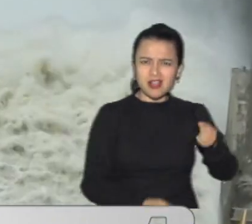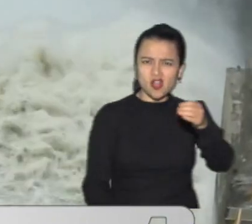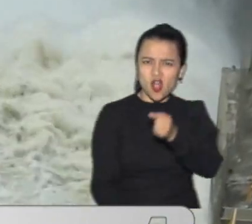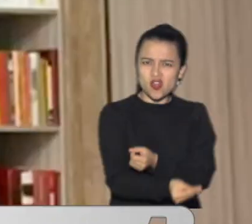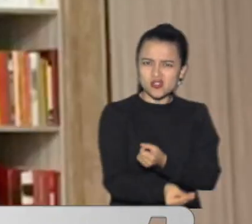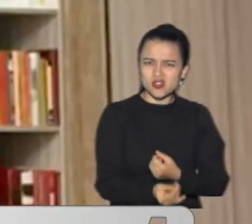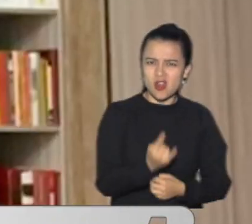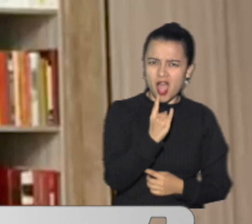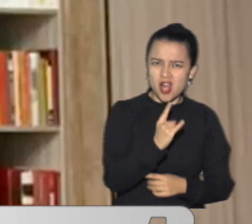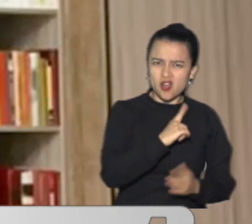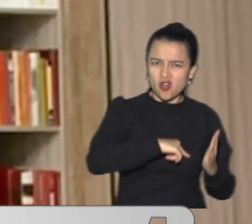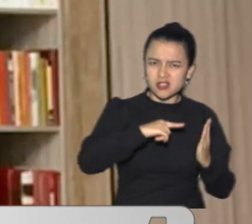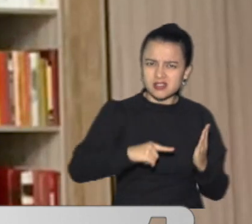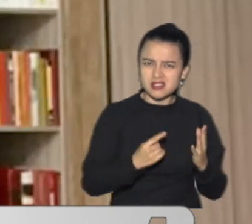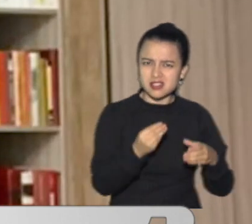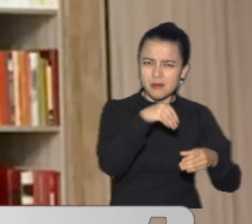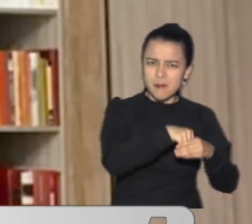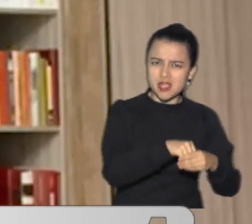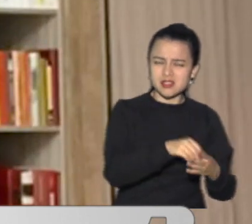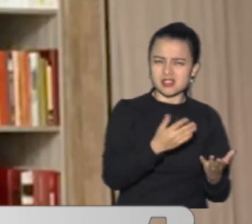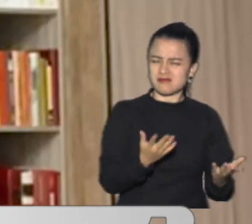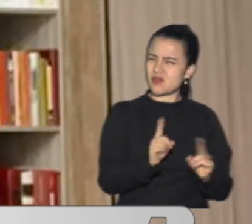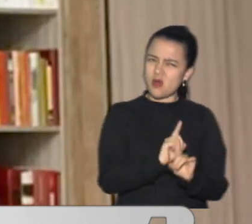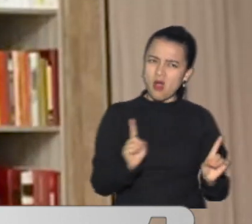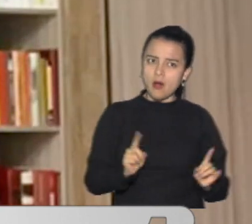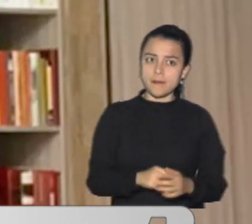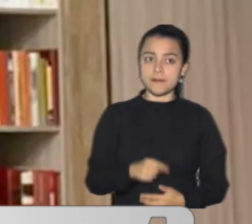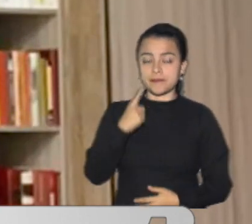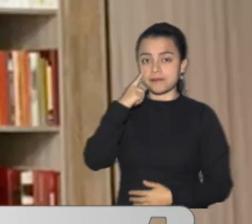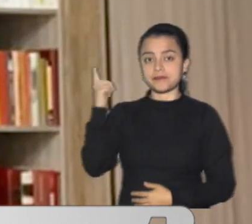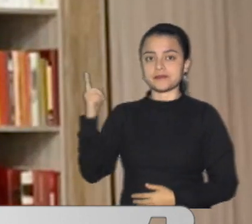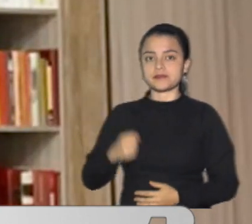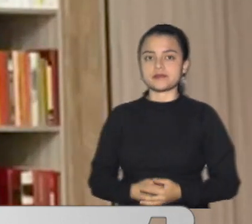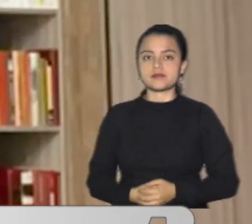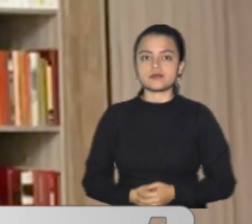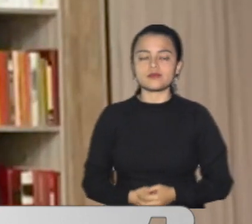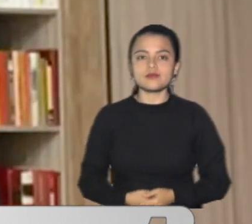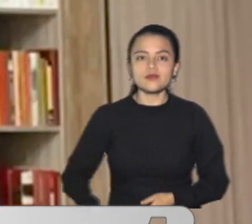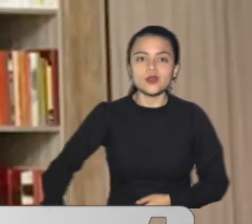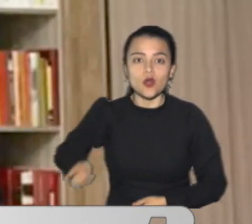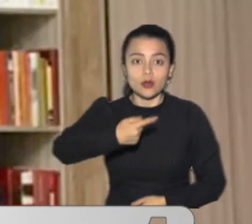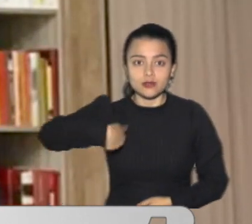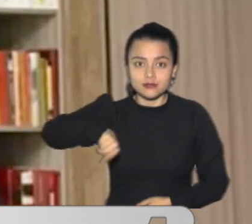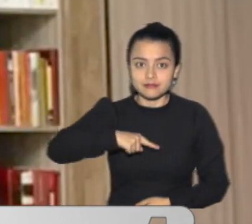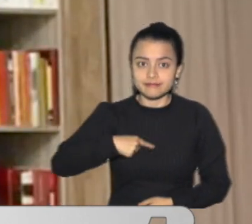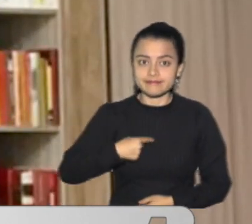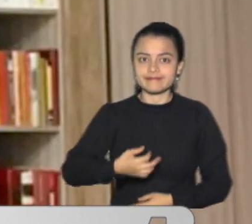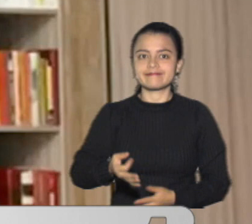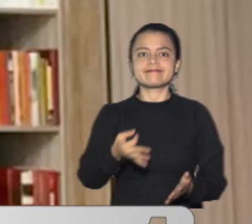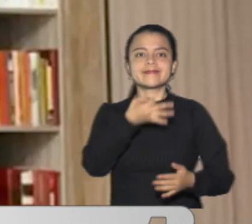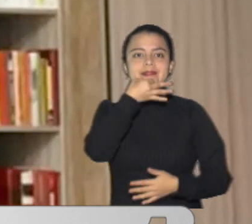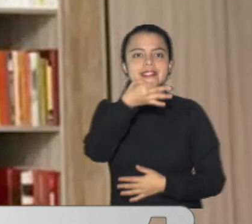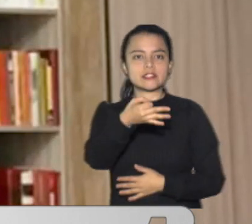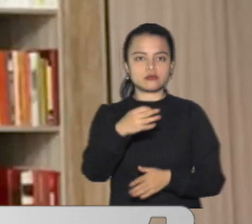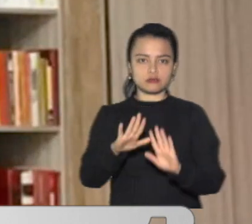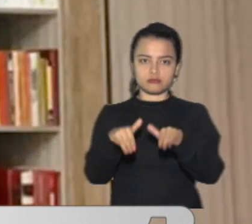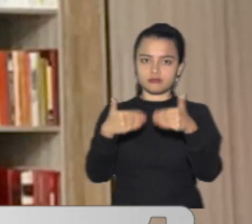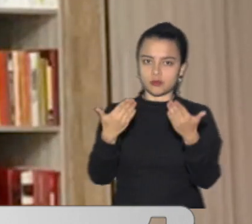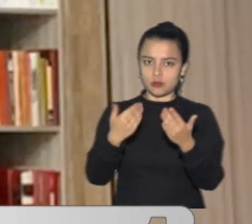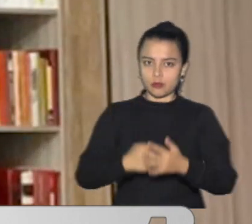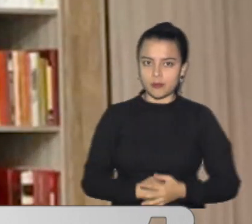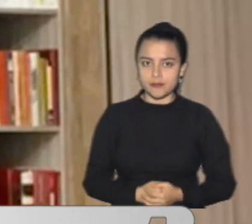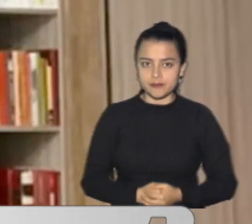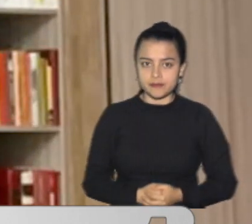la Fiscalía una ampliación de denuncia donde entregamos nuevos elementos de conocimiento que